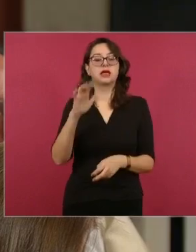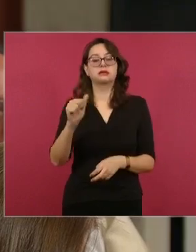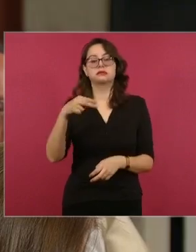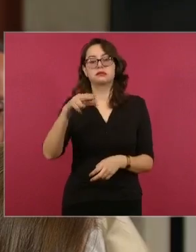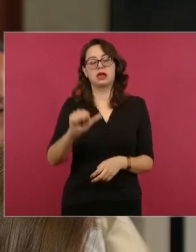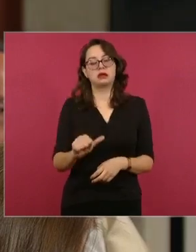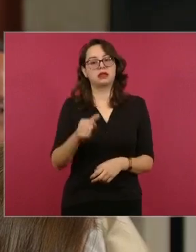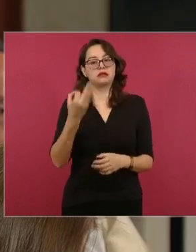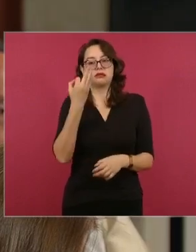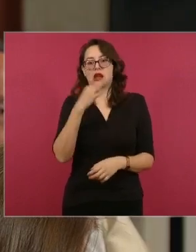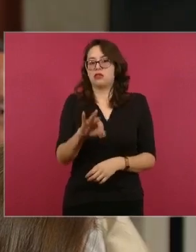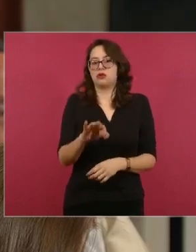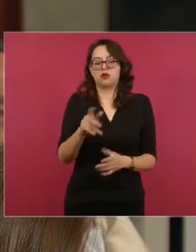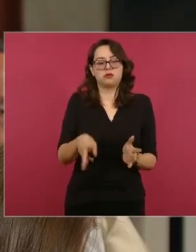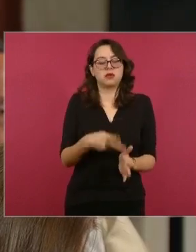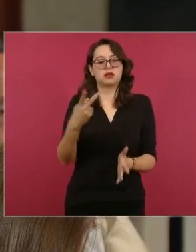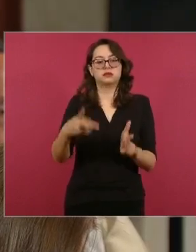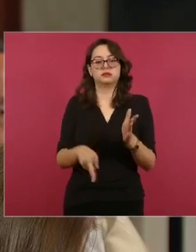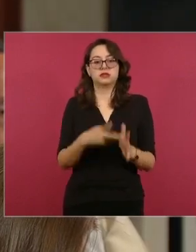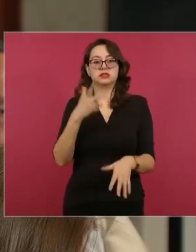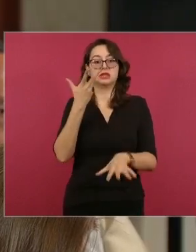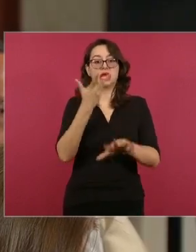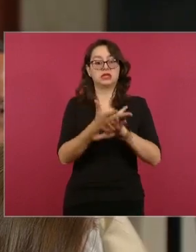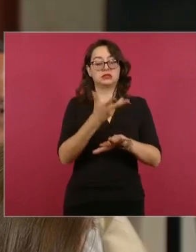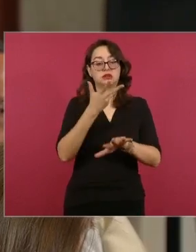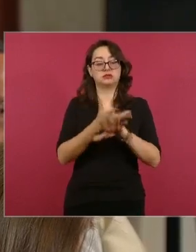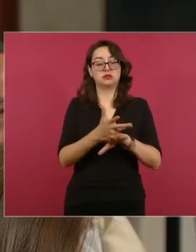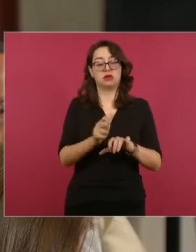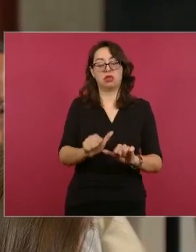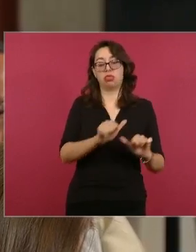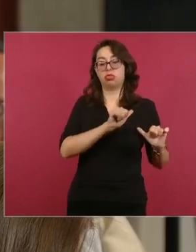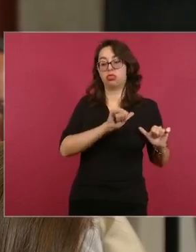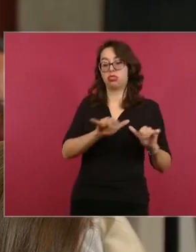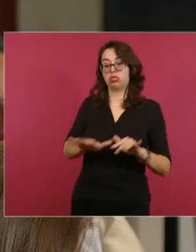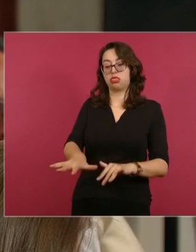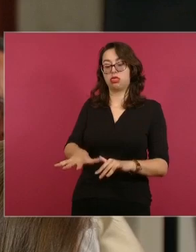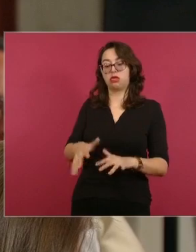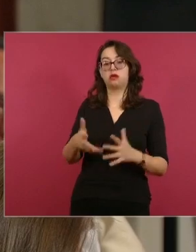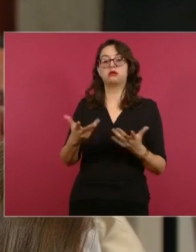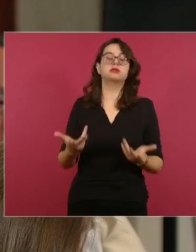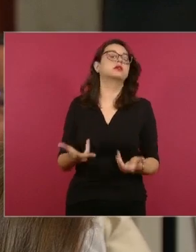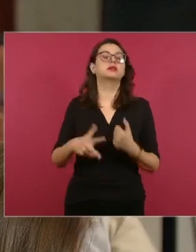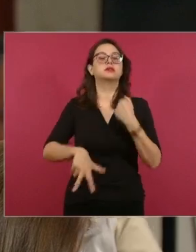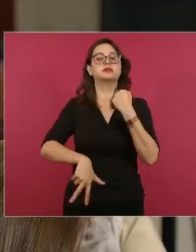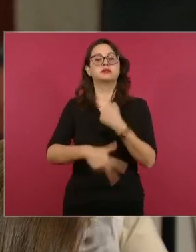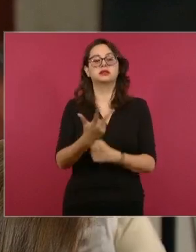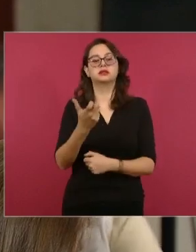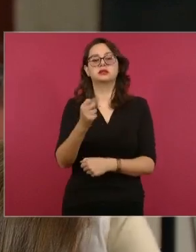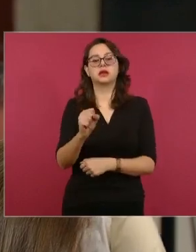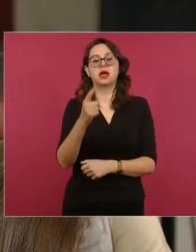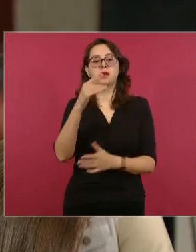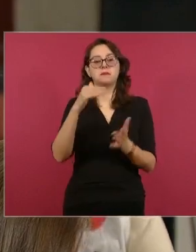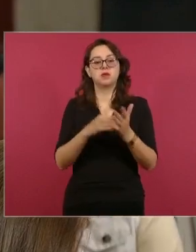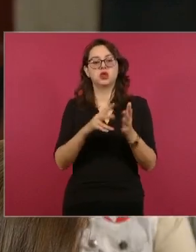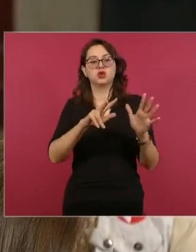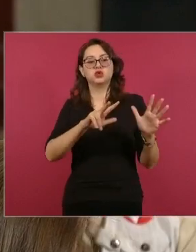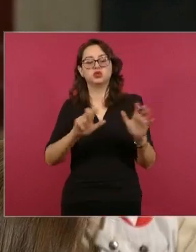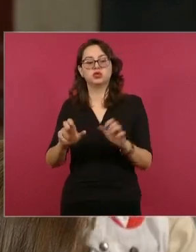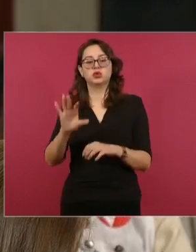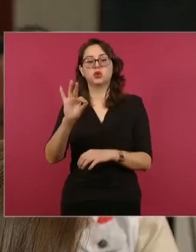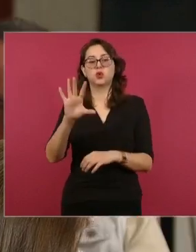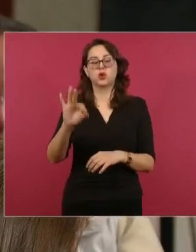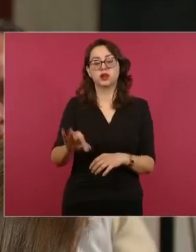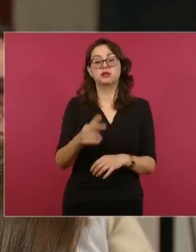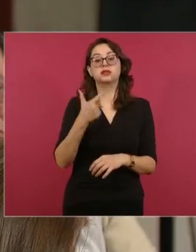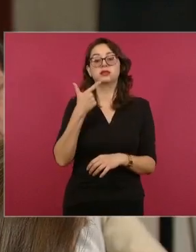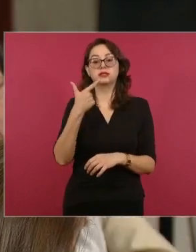invasión del ejército estadounidense con la batalla de Chapultepec. 13 de septiembre de 1847 han pasado